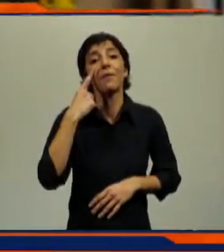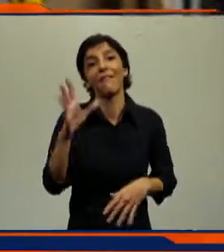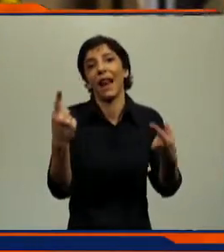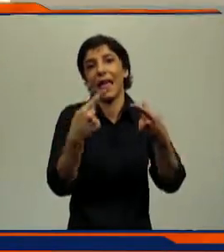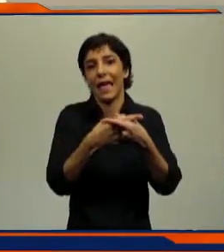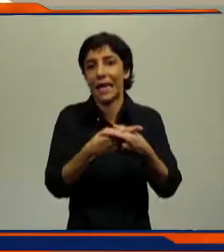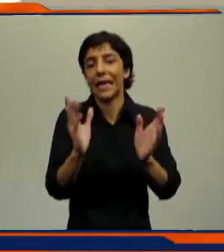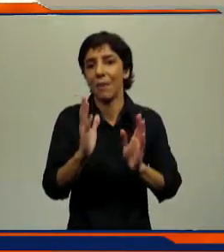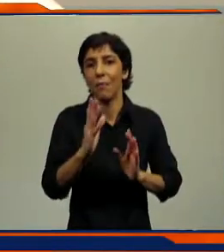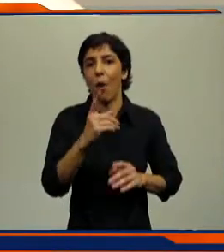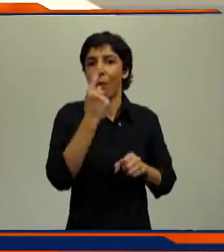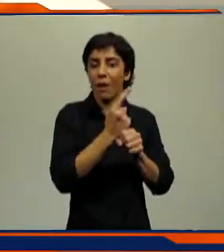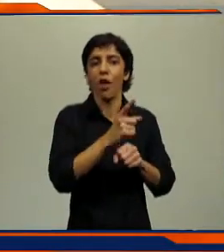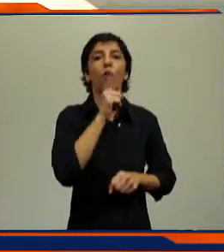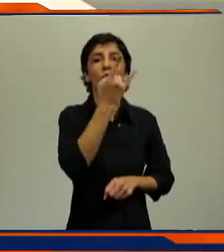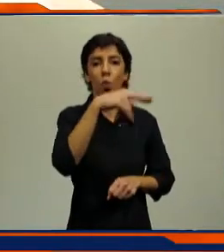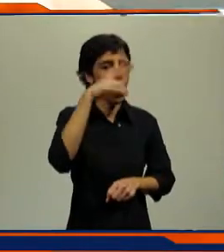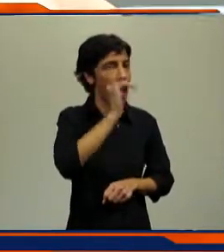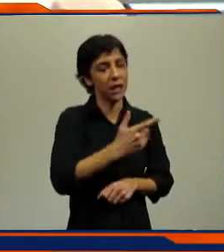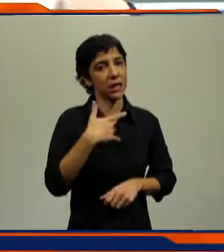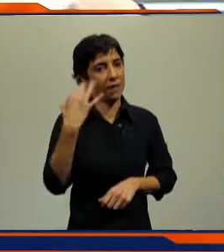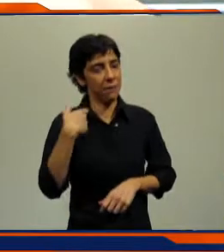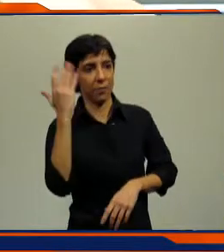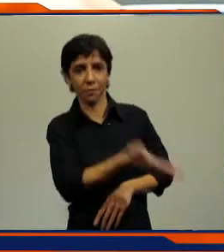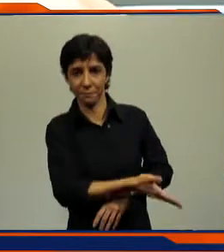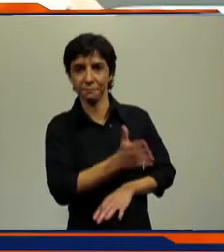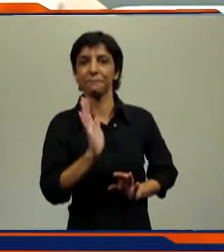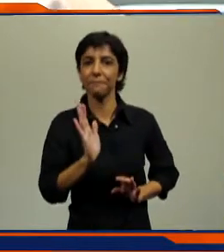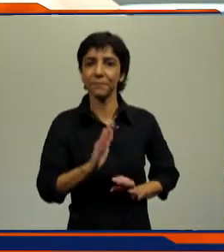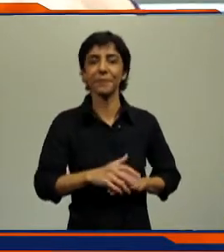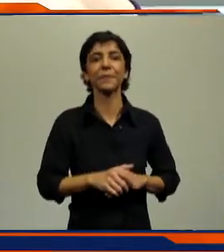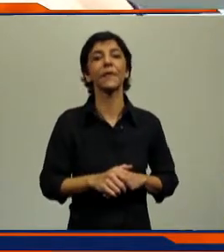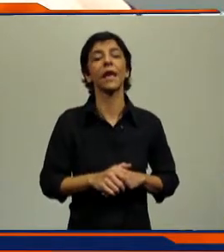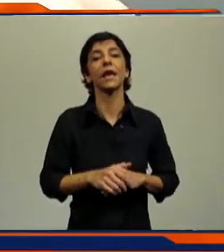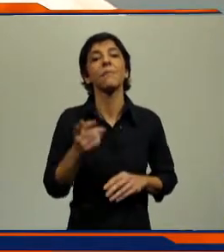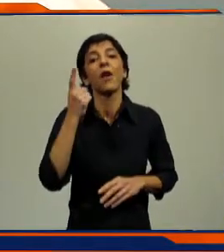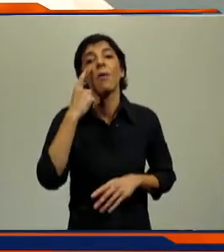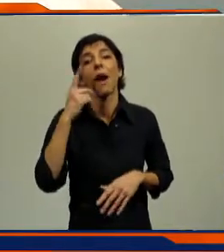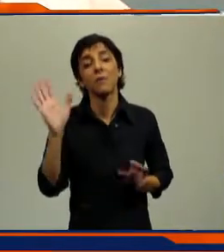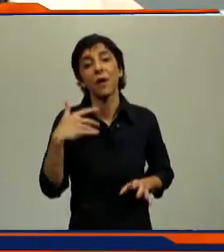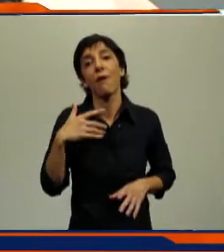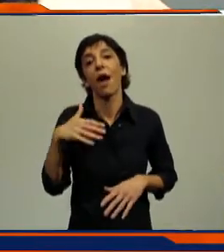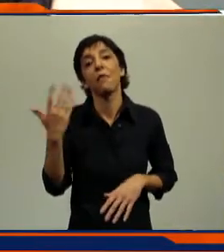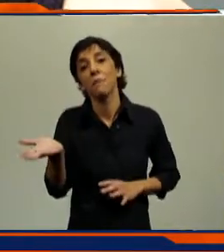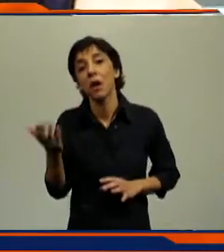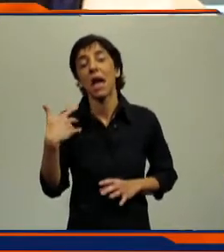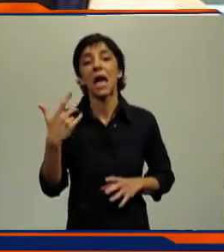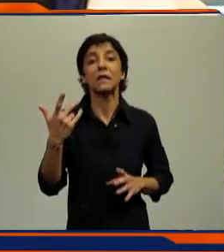equipo de Túnez y ahí ya se empieza a mover la cosa, que juegan Trentino y Al Rayyan, entonces...